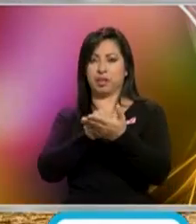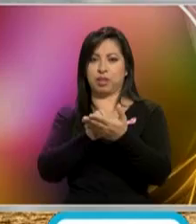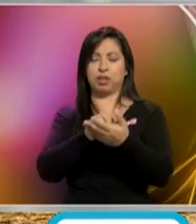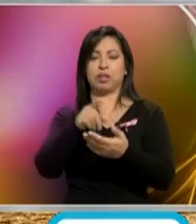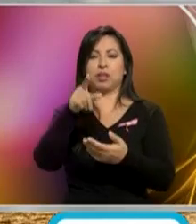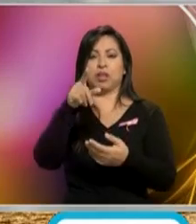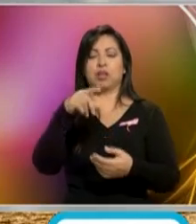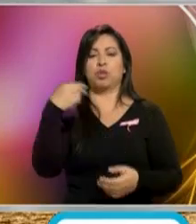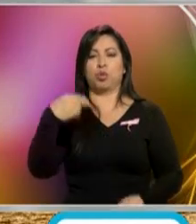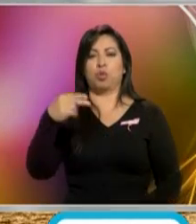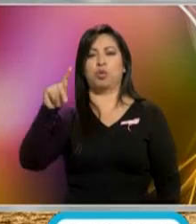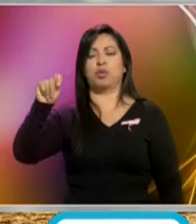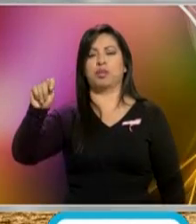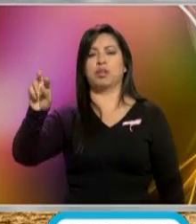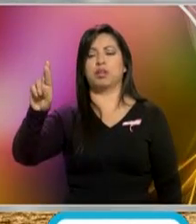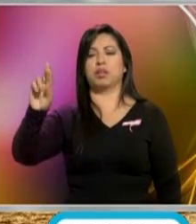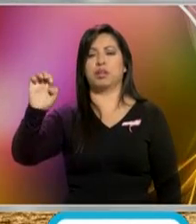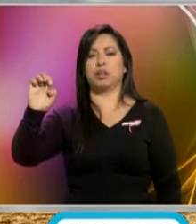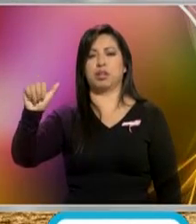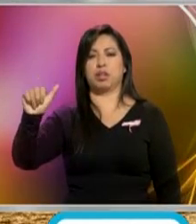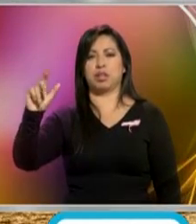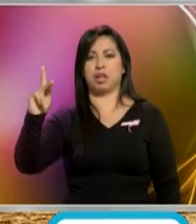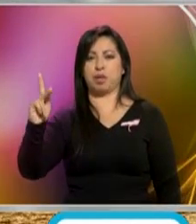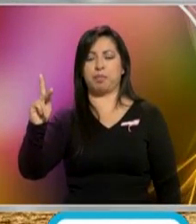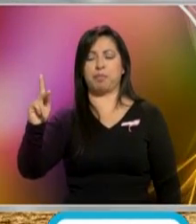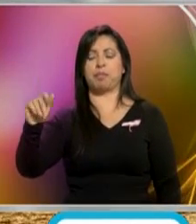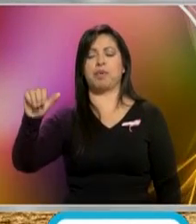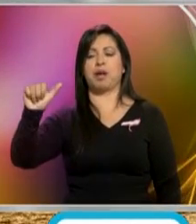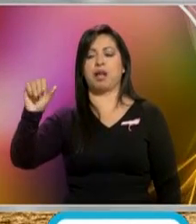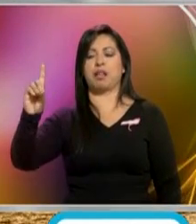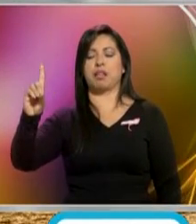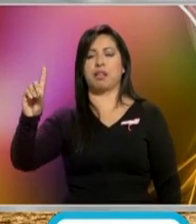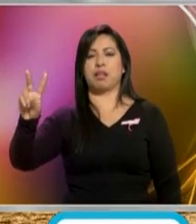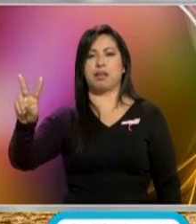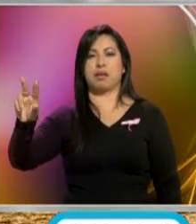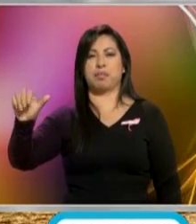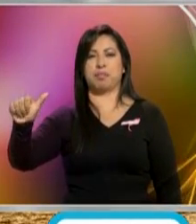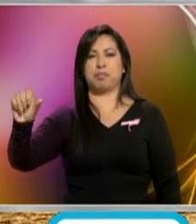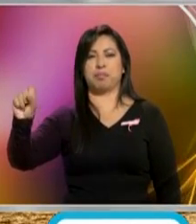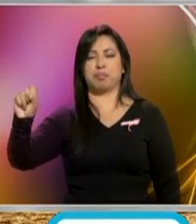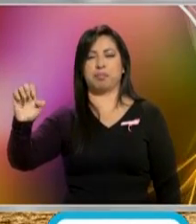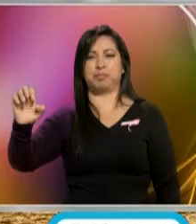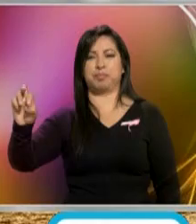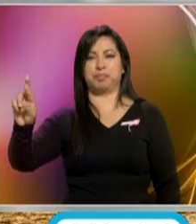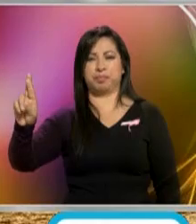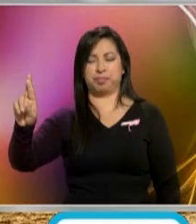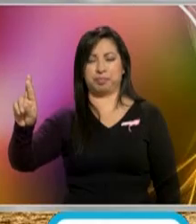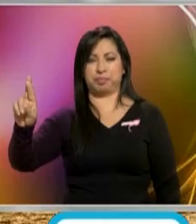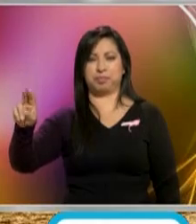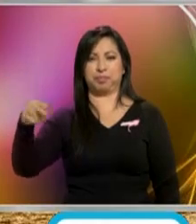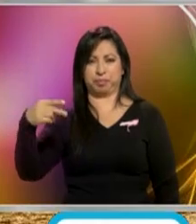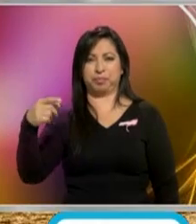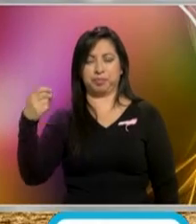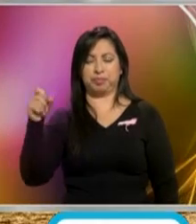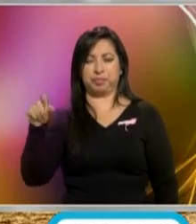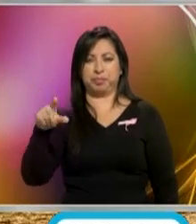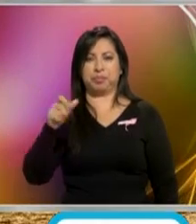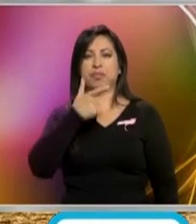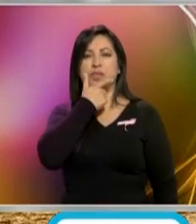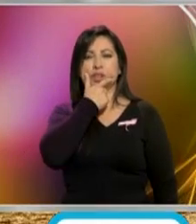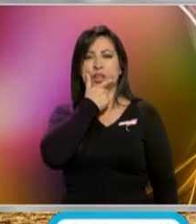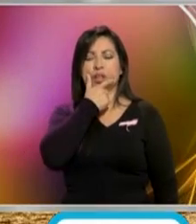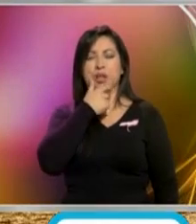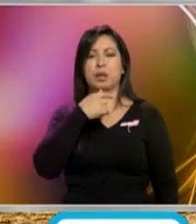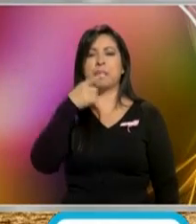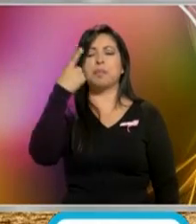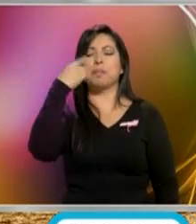llama TripAdvisor, que es nuestro consejero de viajes. A mí y me este encanta. TripAdvisor nos sirve para conocer ofertas en